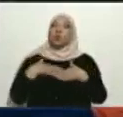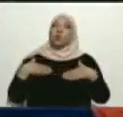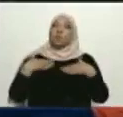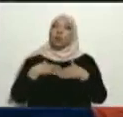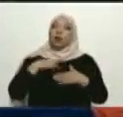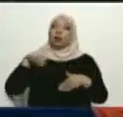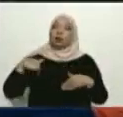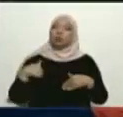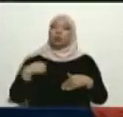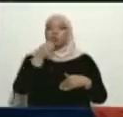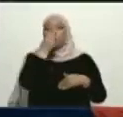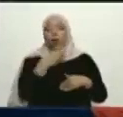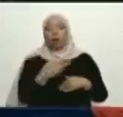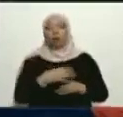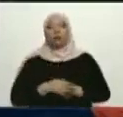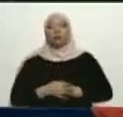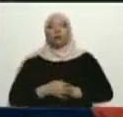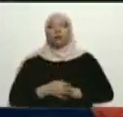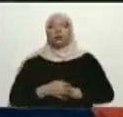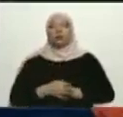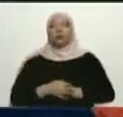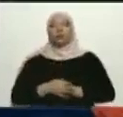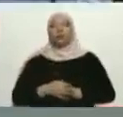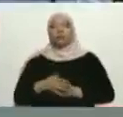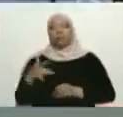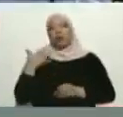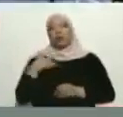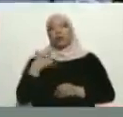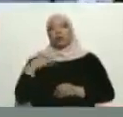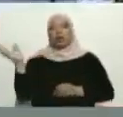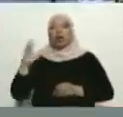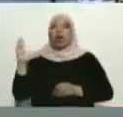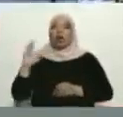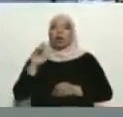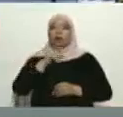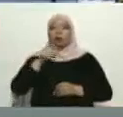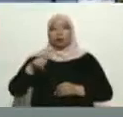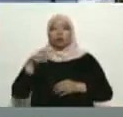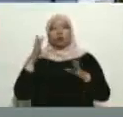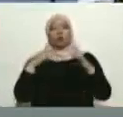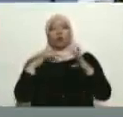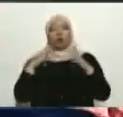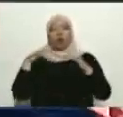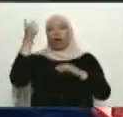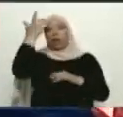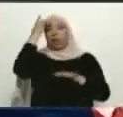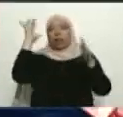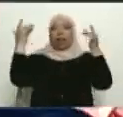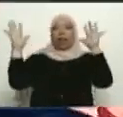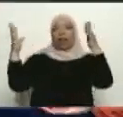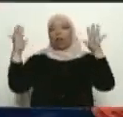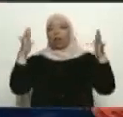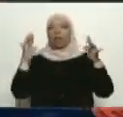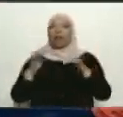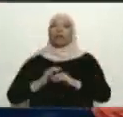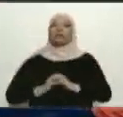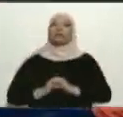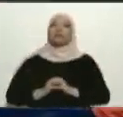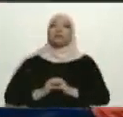bueno la lo que sintió el pueblo caraqueño con estos carnavales y nos ha dicho el ministro Melvin